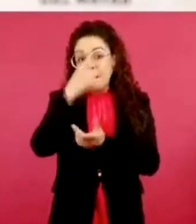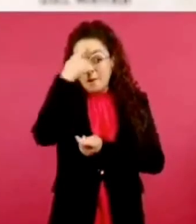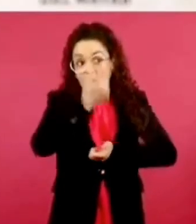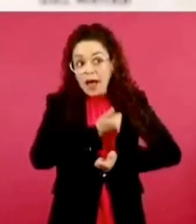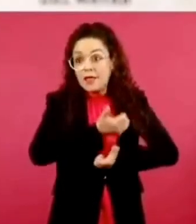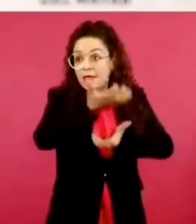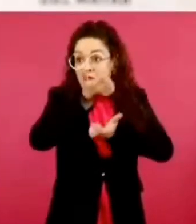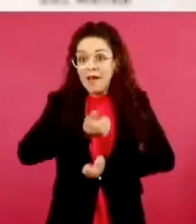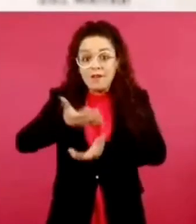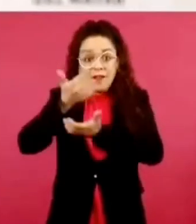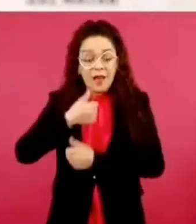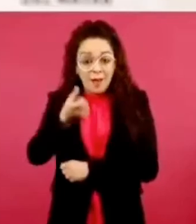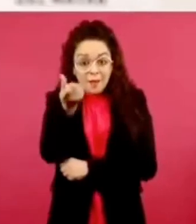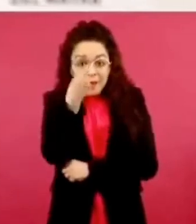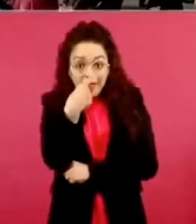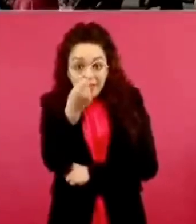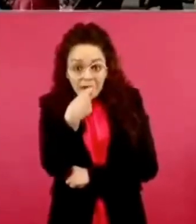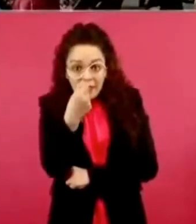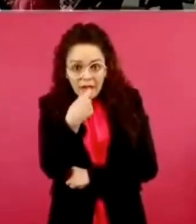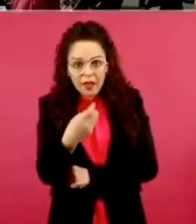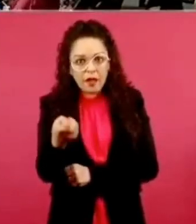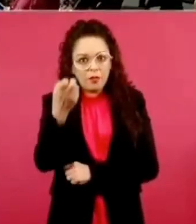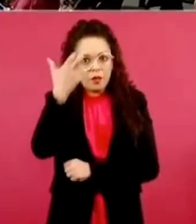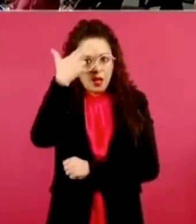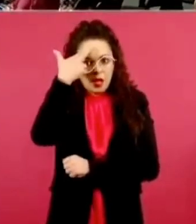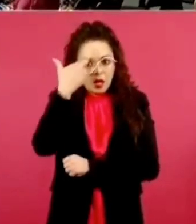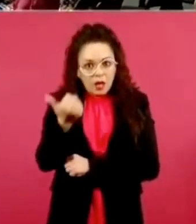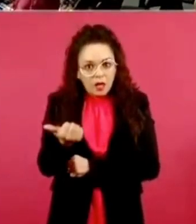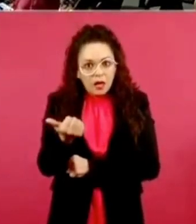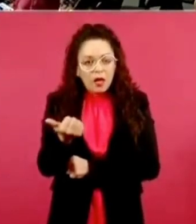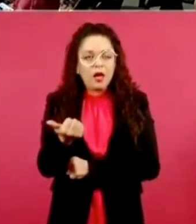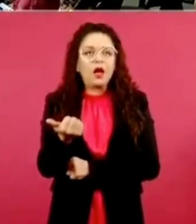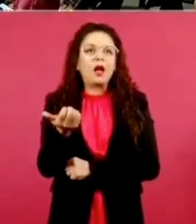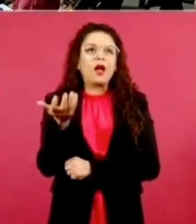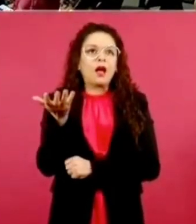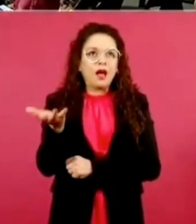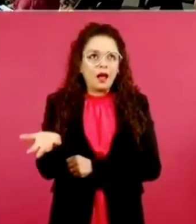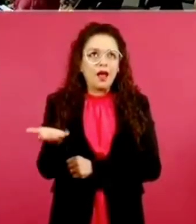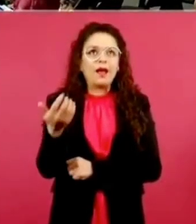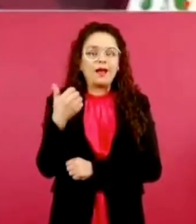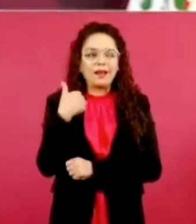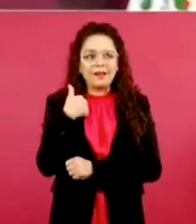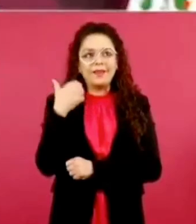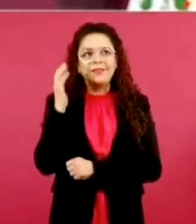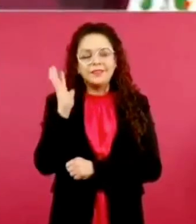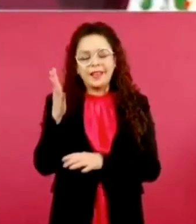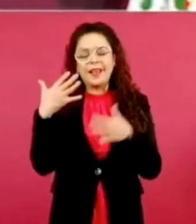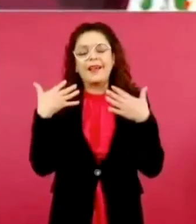Entonces, cuando se habla, pues hasta inocentemente,